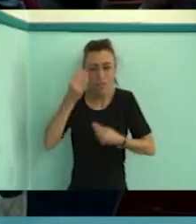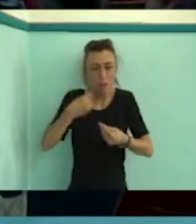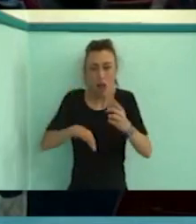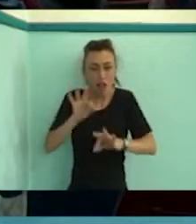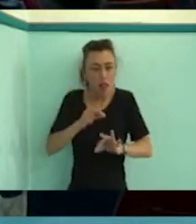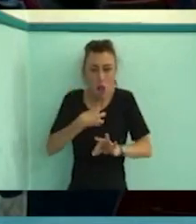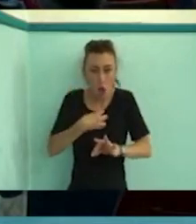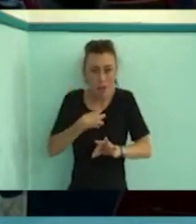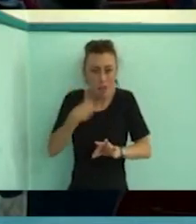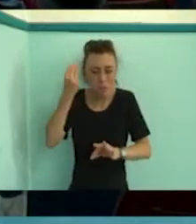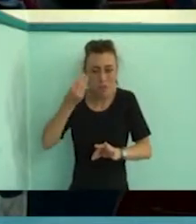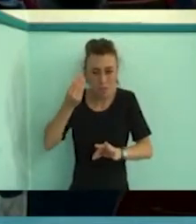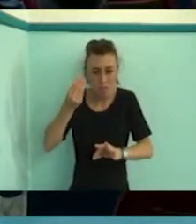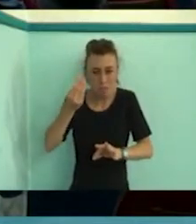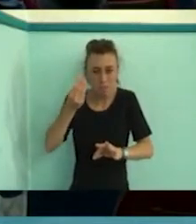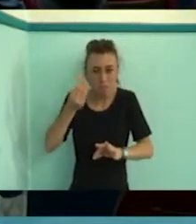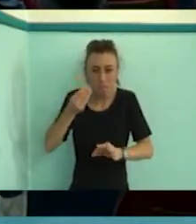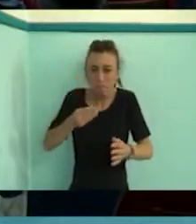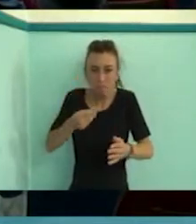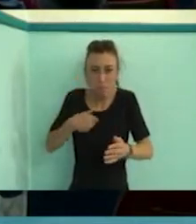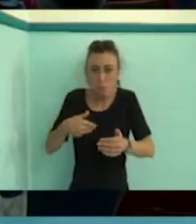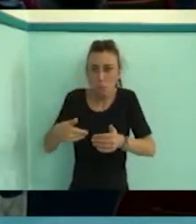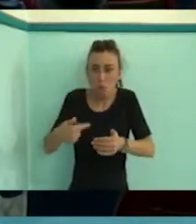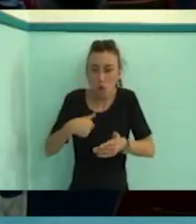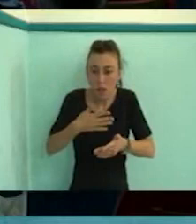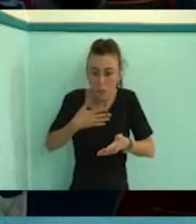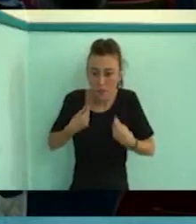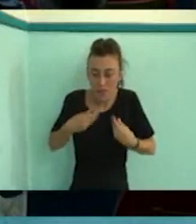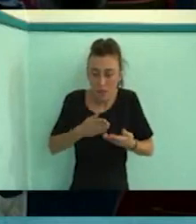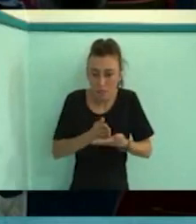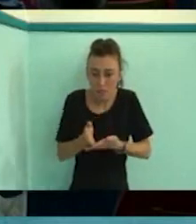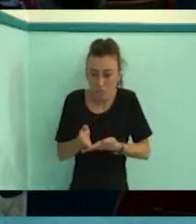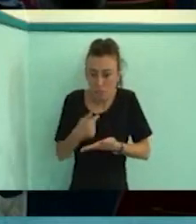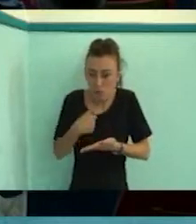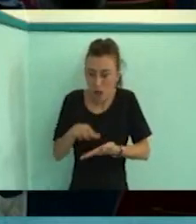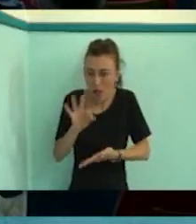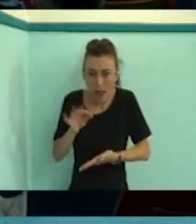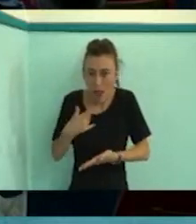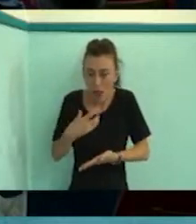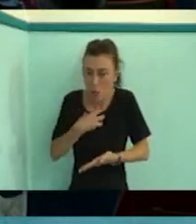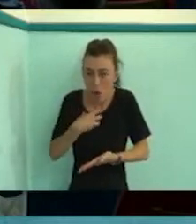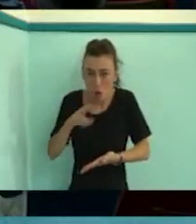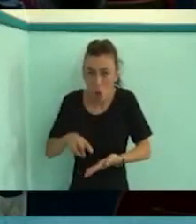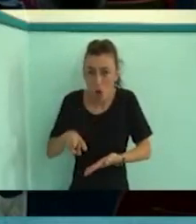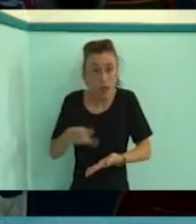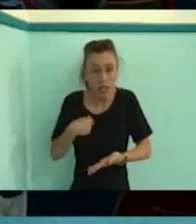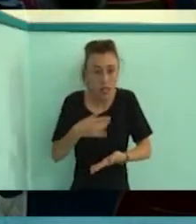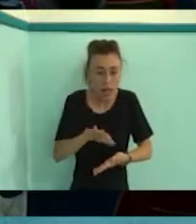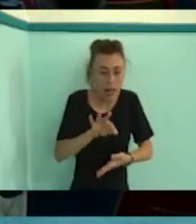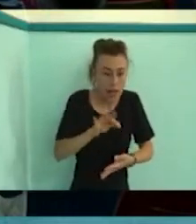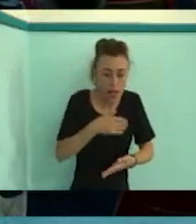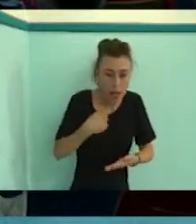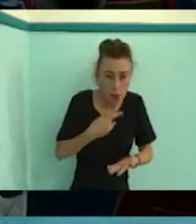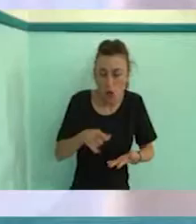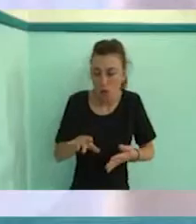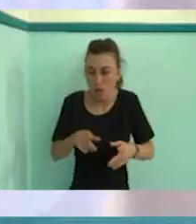nunca podría e tomarme un rumbo en mi vida y decidir ya no quiero más de esto ya ahora sí quiero esto Ahora quiero y